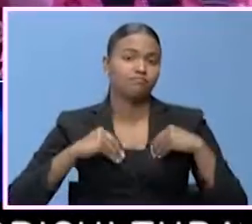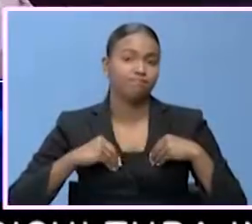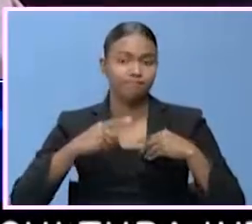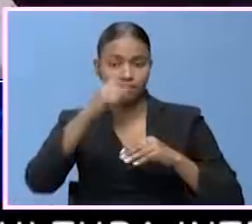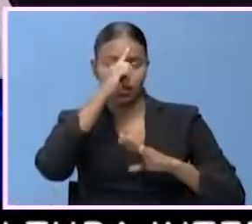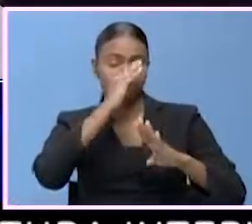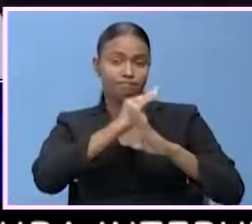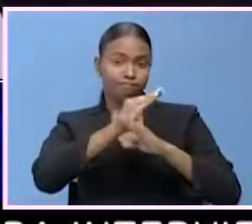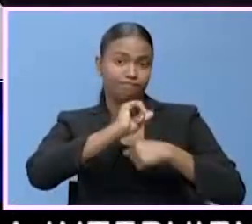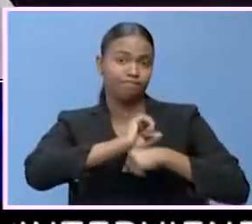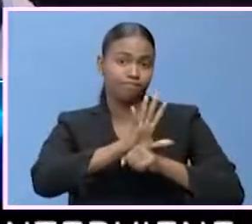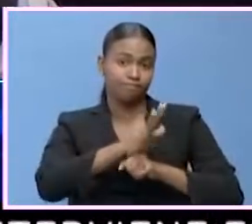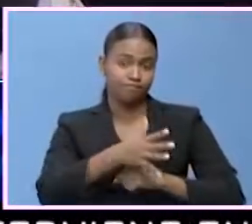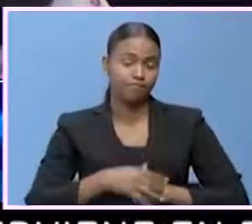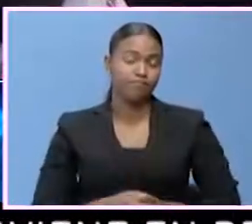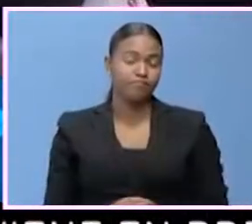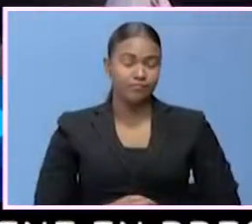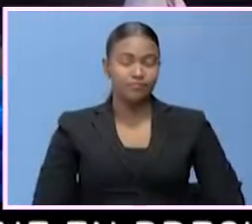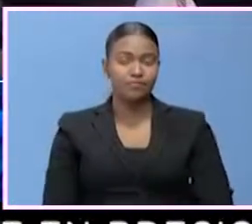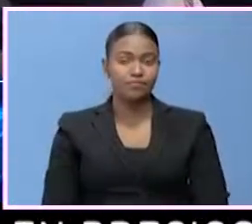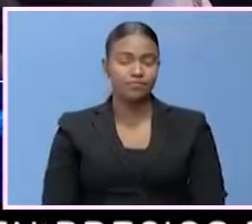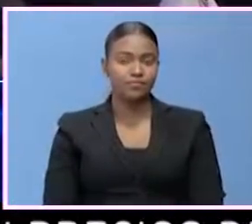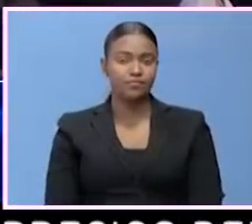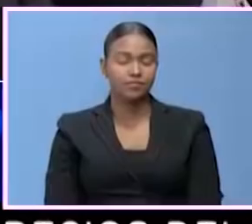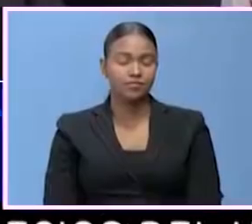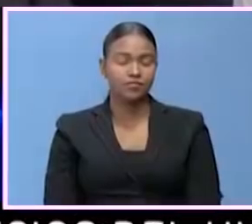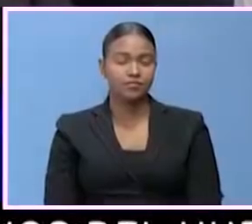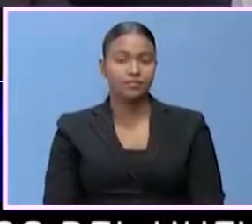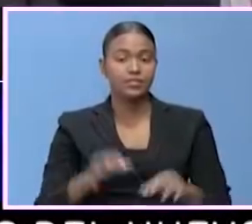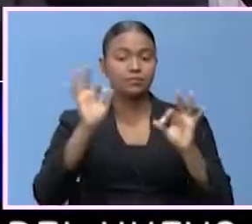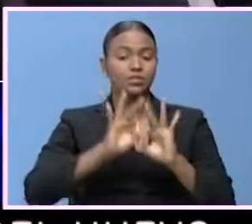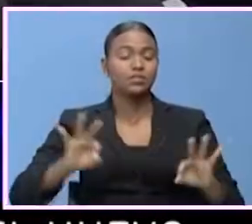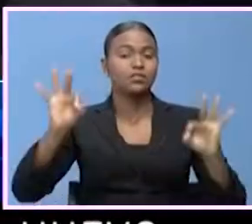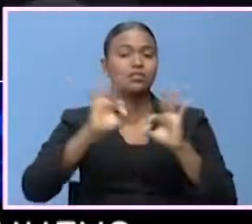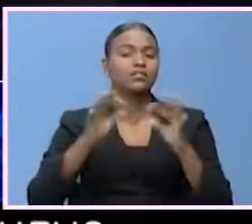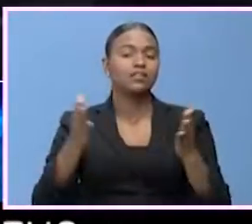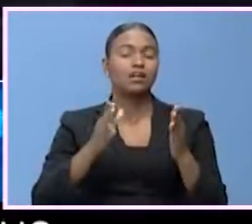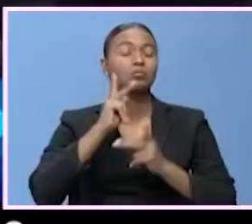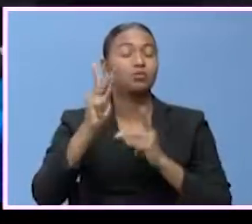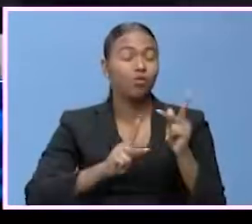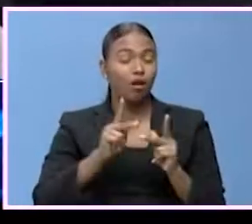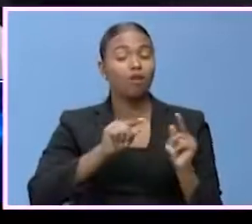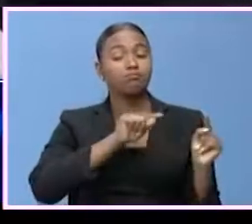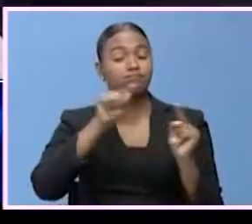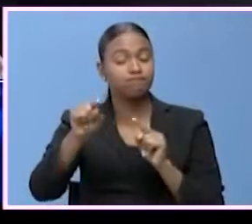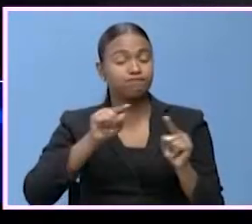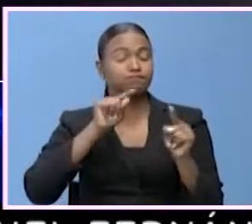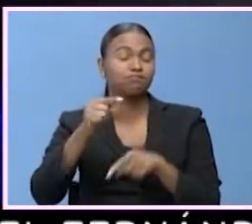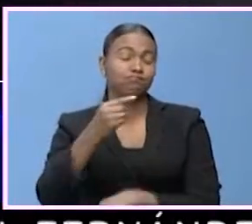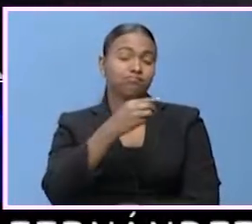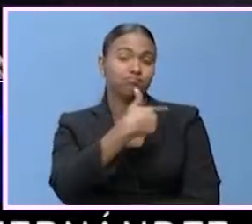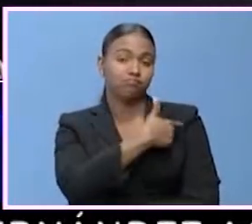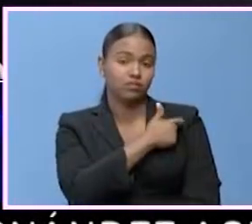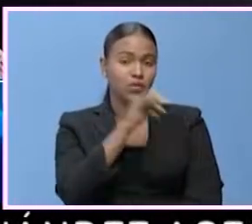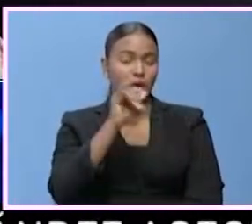coronavirus. Pero lo importante es que se está vacunando. Y fíjense cómo está el Colegio Médico